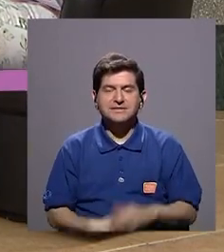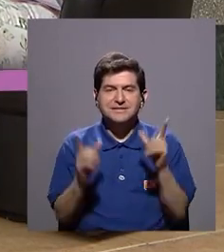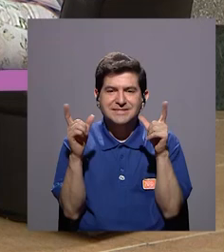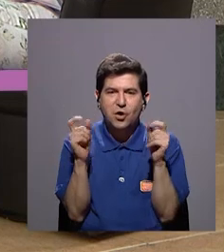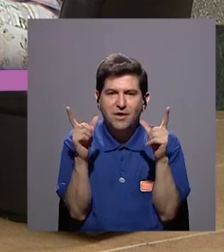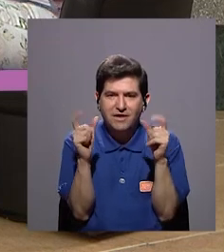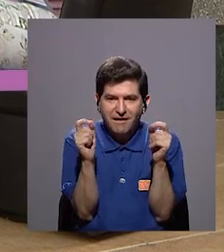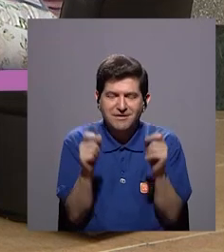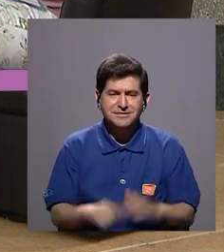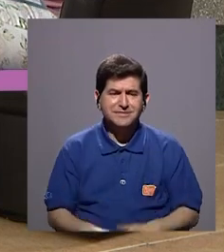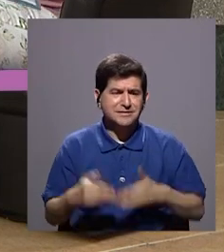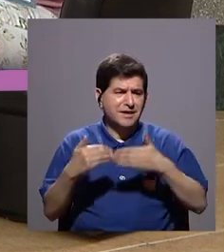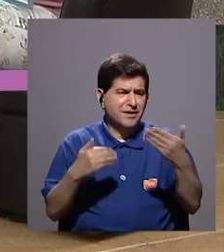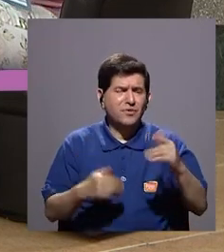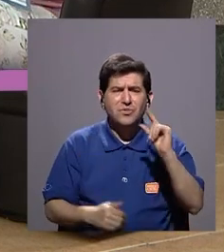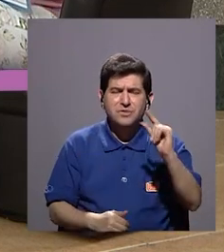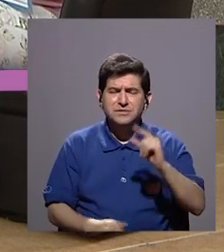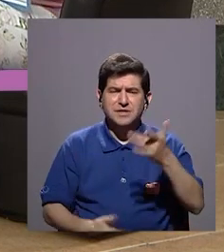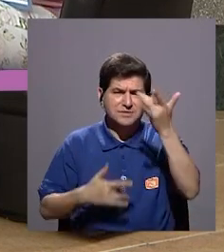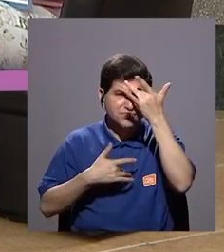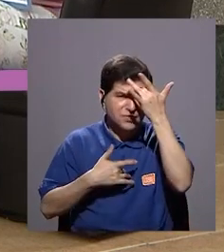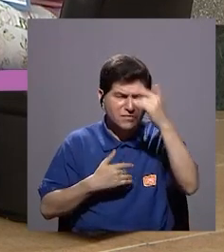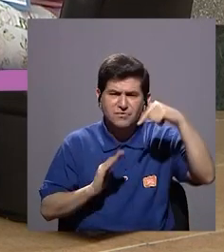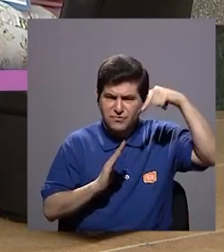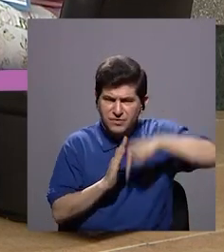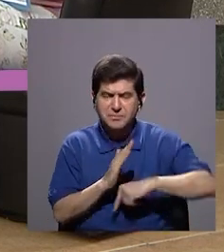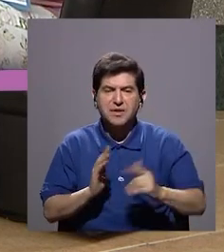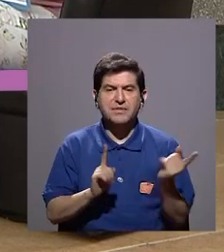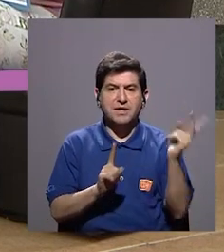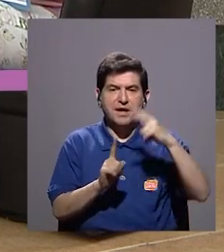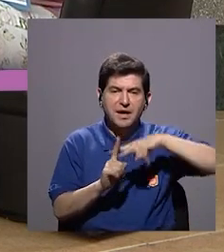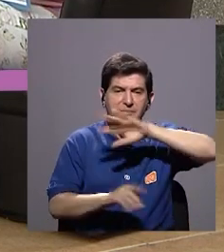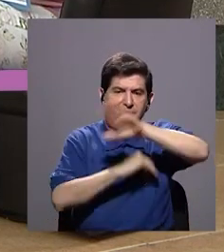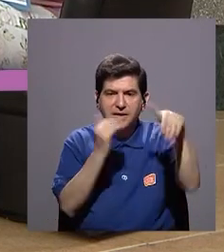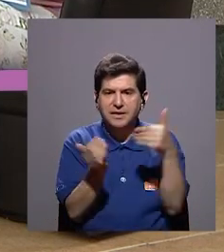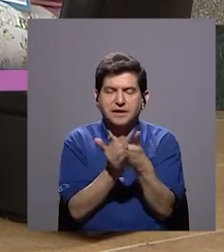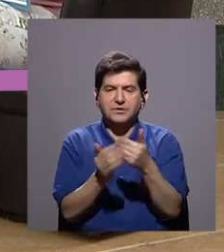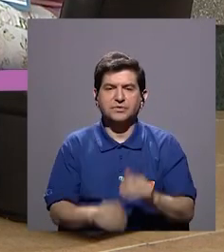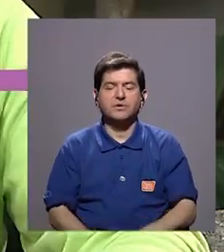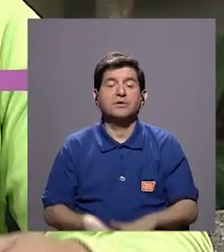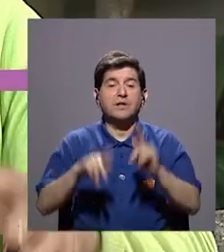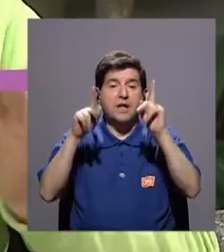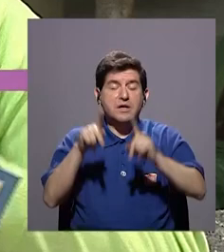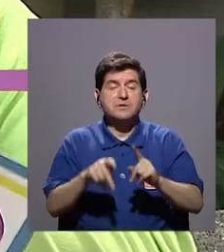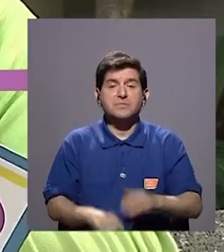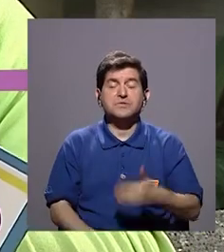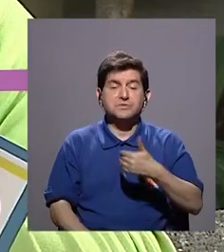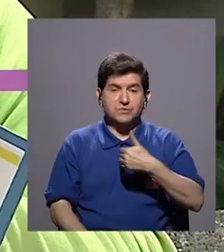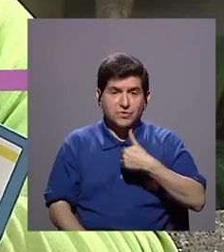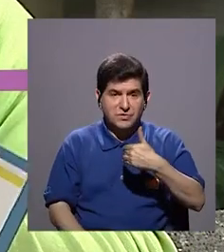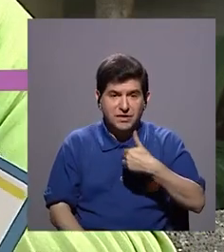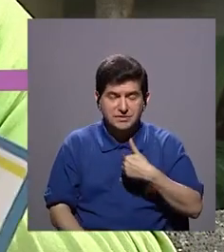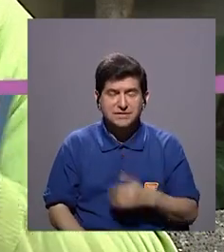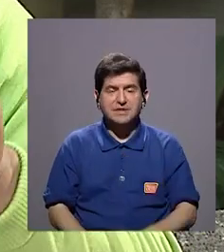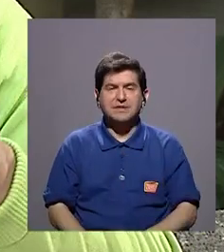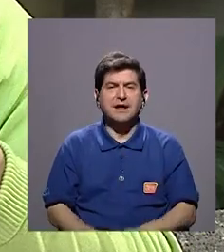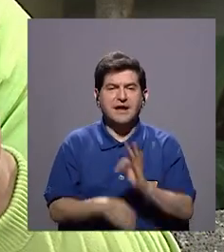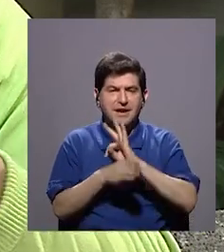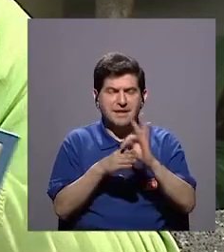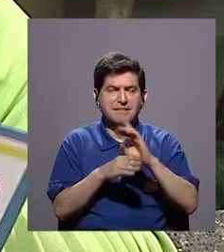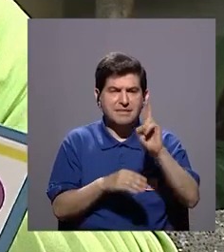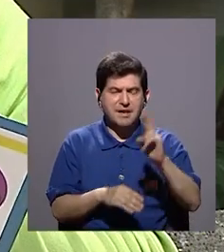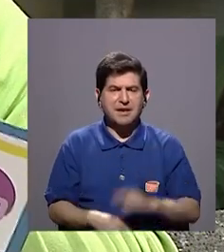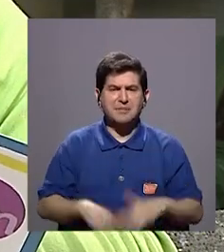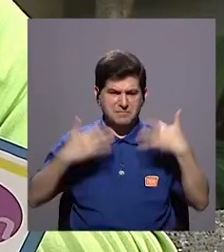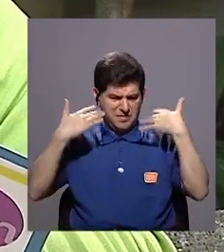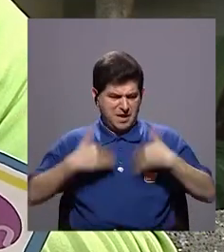cáncer, pueden ser cosas leves o enfermedades graves y se puede aplicar a todo. Cuando una persona recibe una terapia de